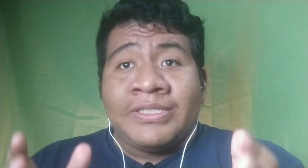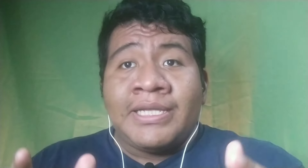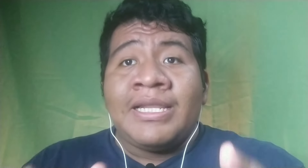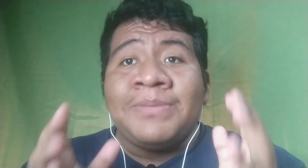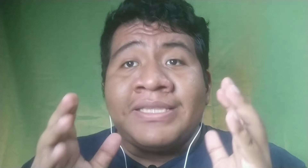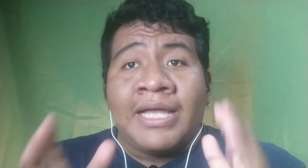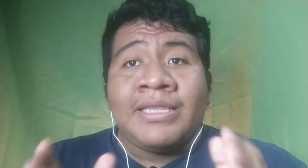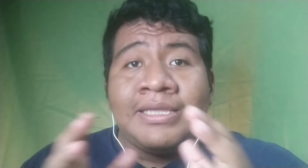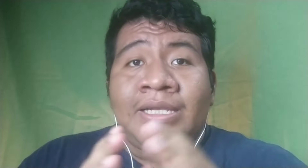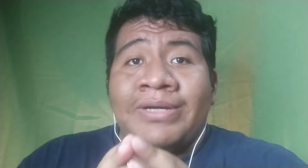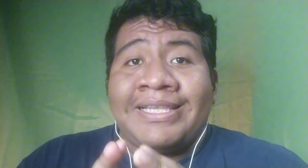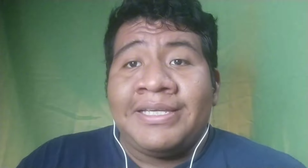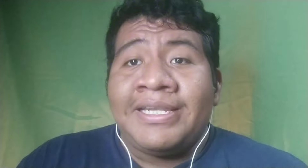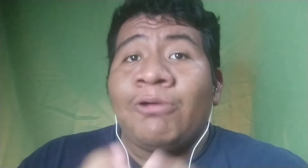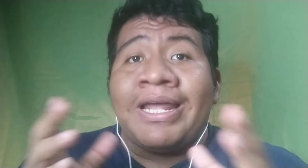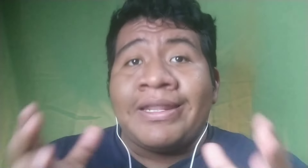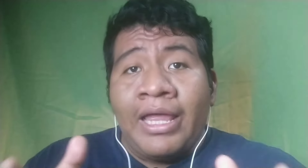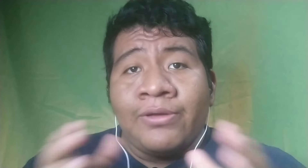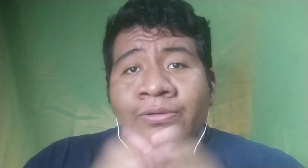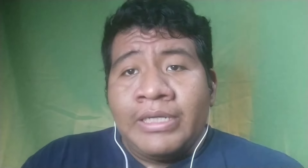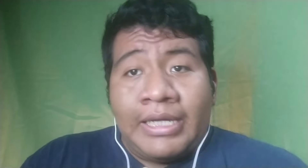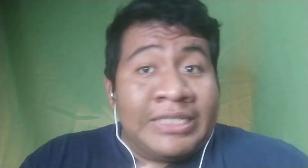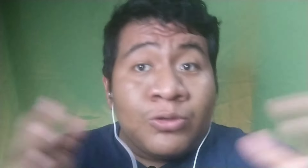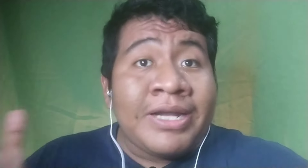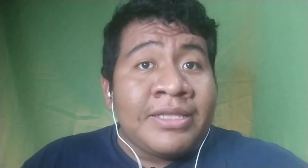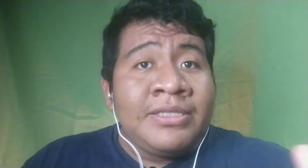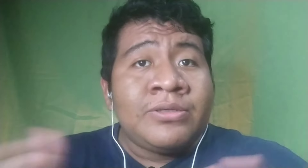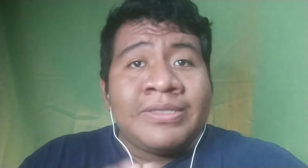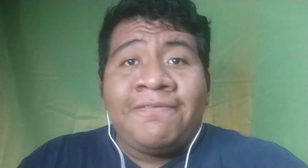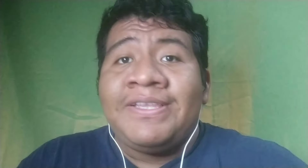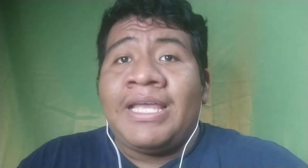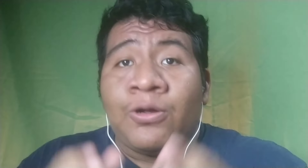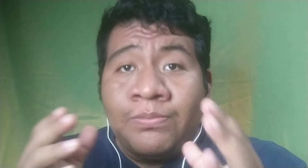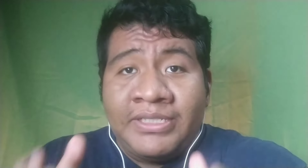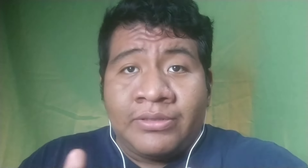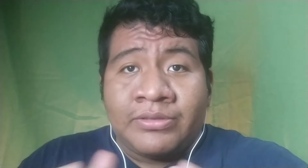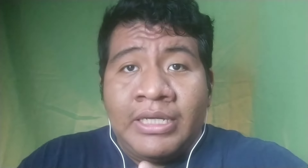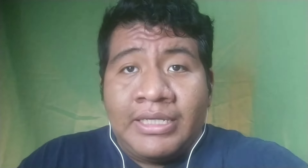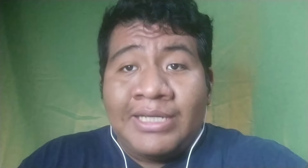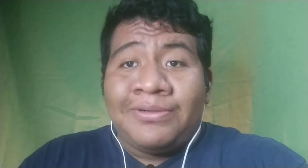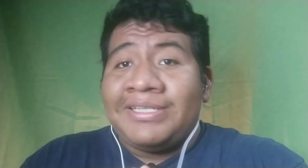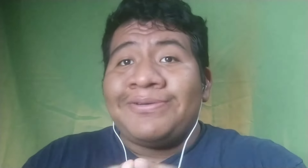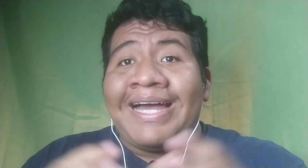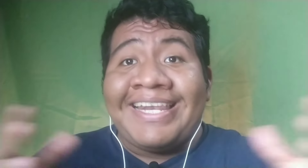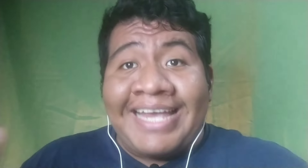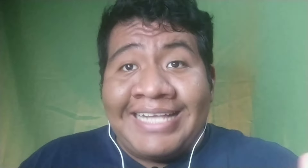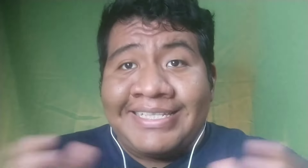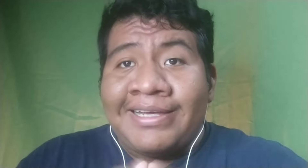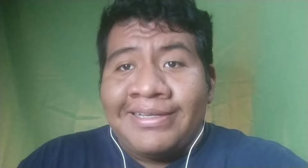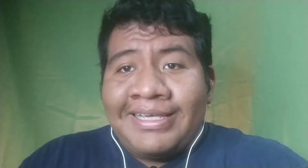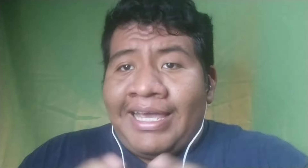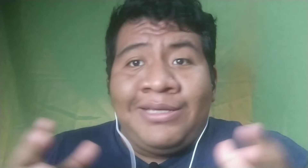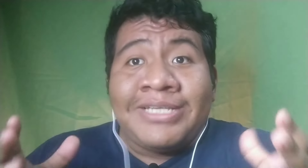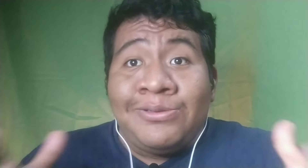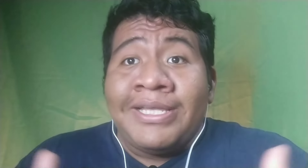Poder Judicial la mitad de lo que tiene guardado en su guardadito de fideicomisos, y con eso